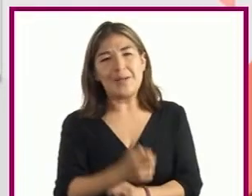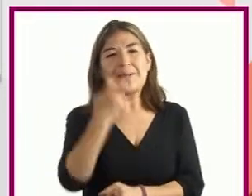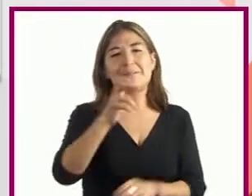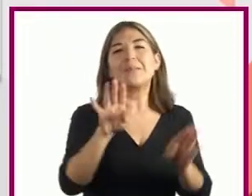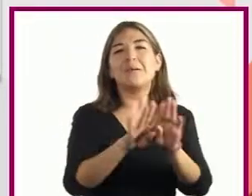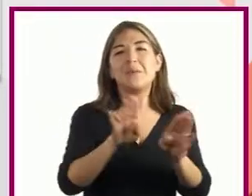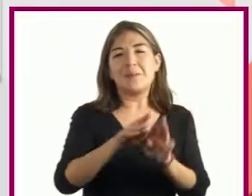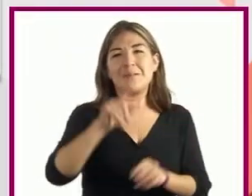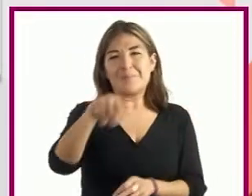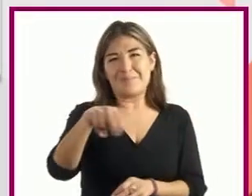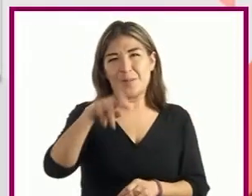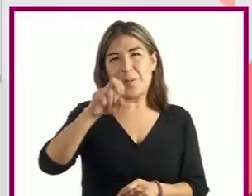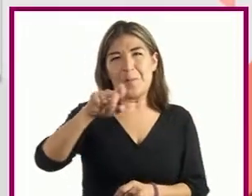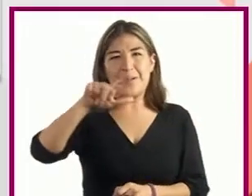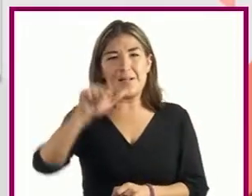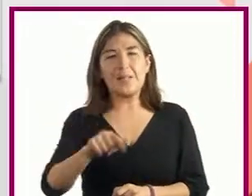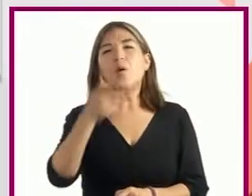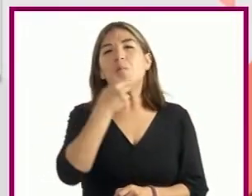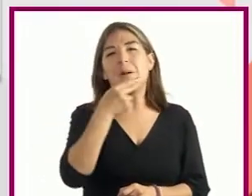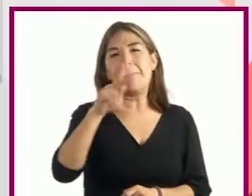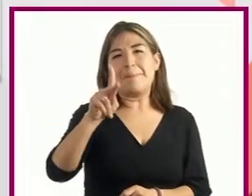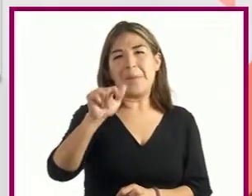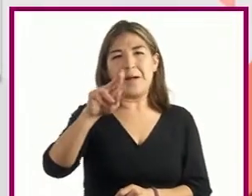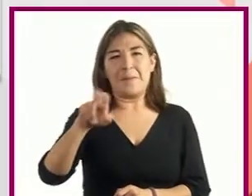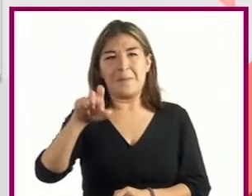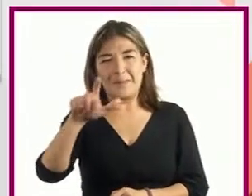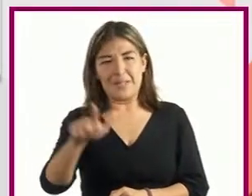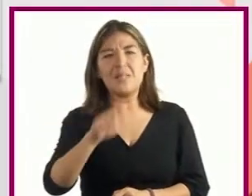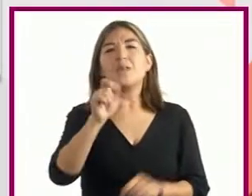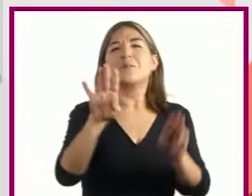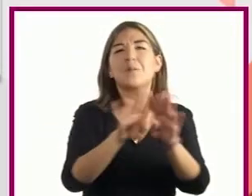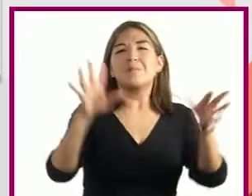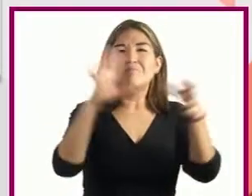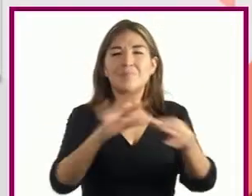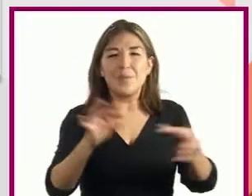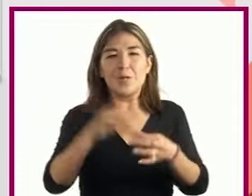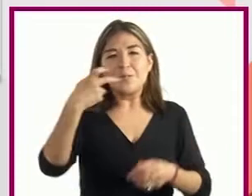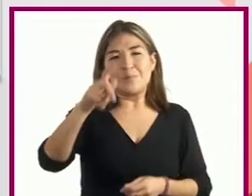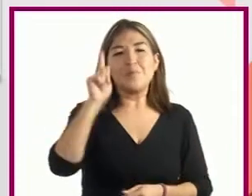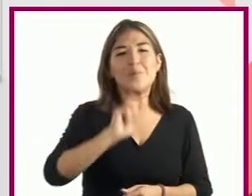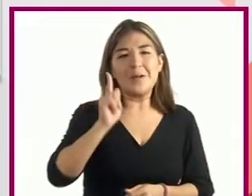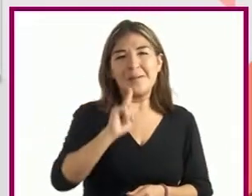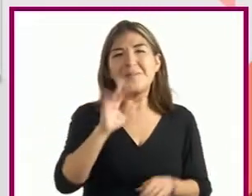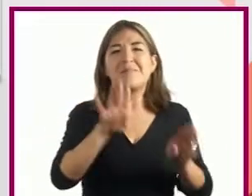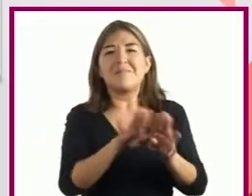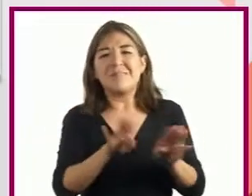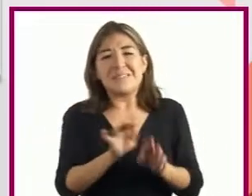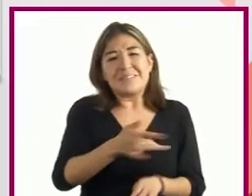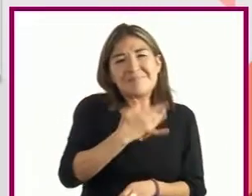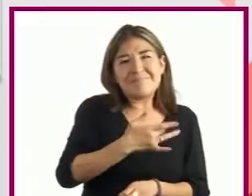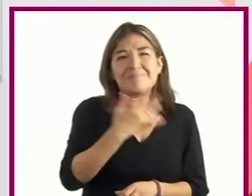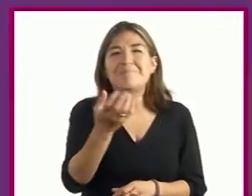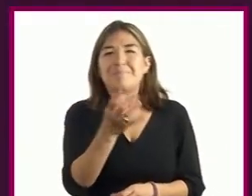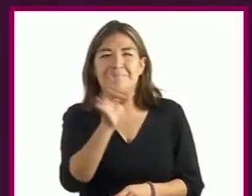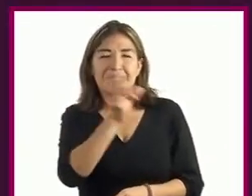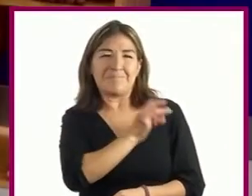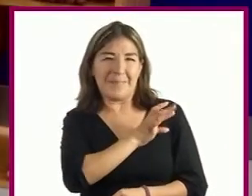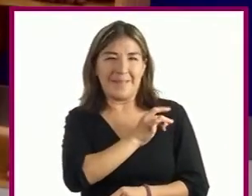gráfica del autor de cómics, Pavel Ortega, que trata las aventuras de una chica introvertida. Por